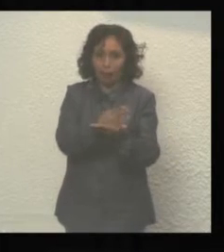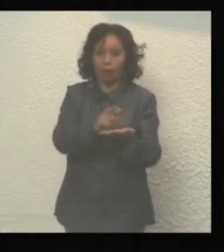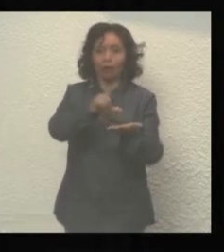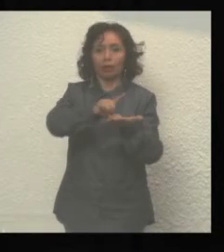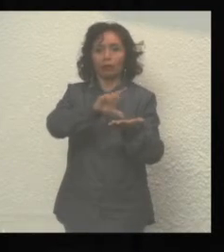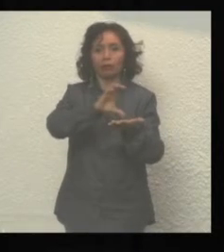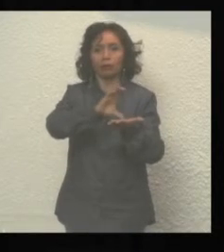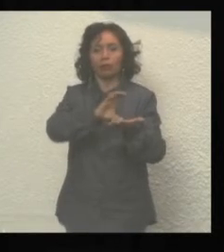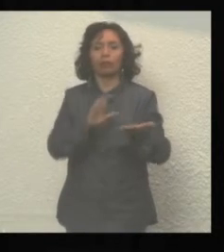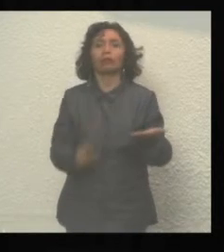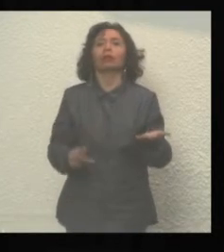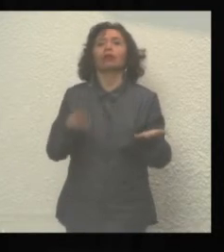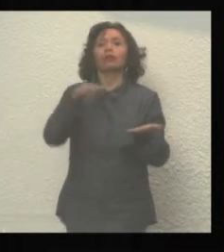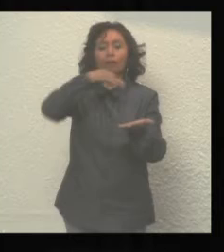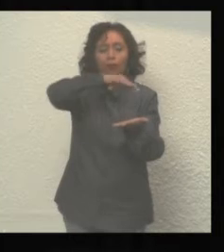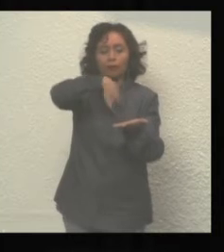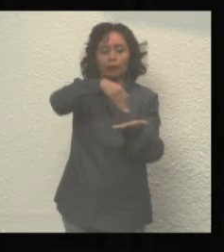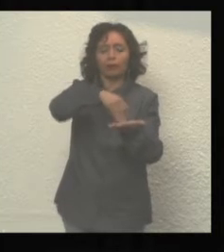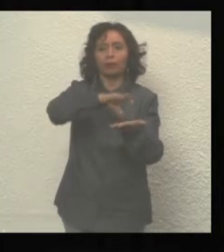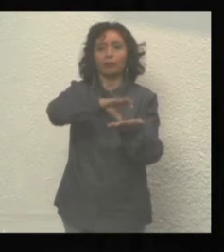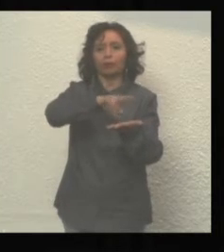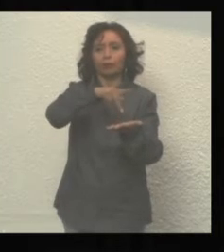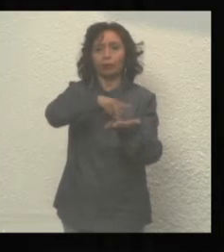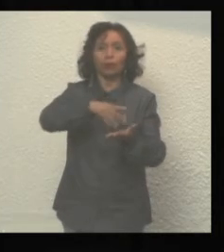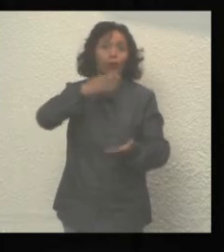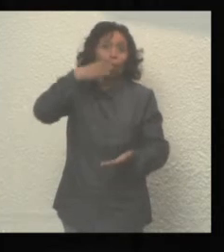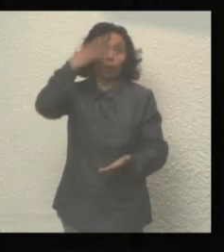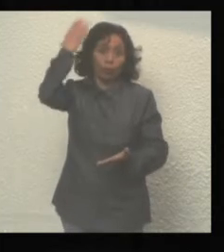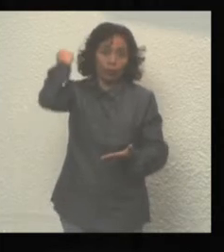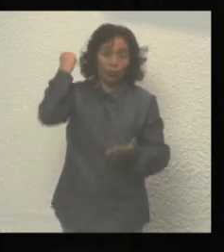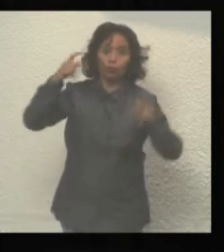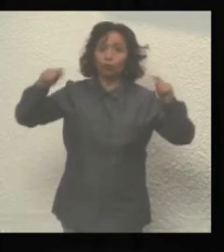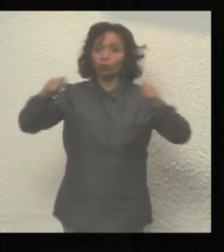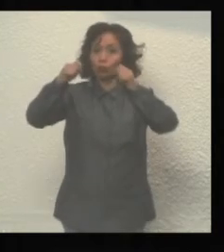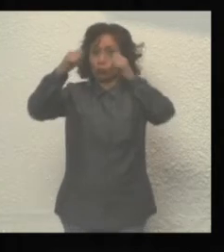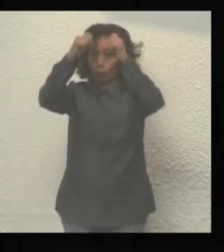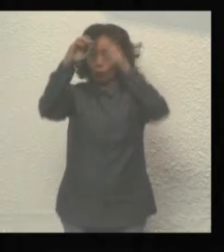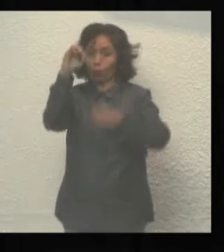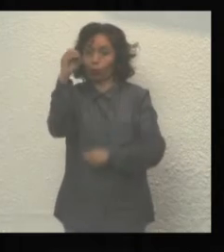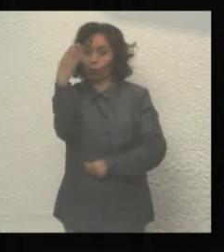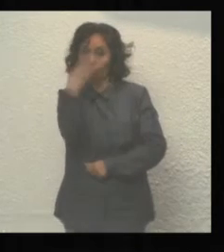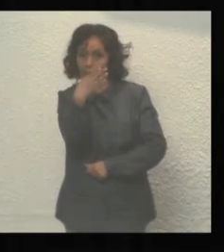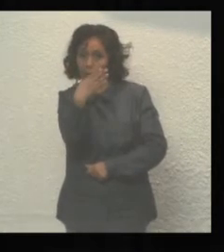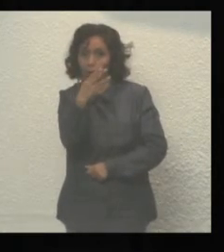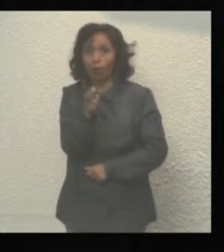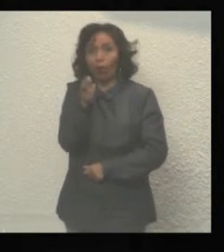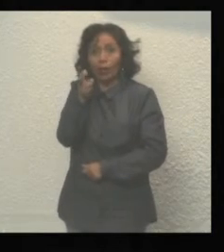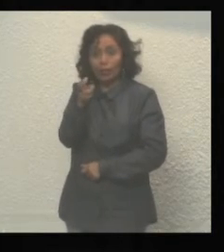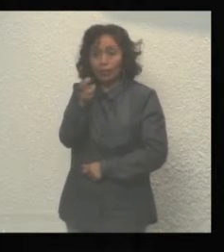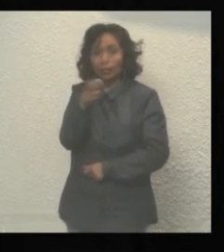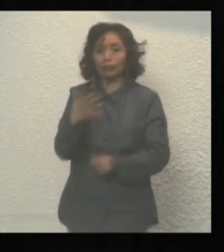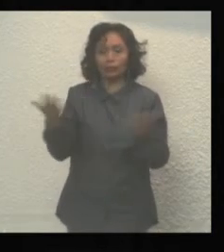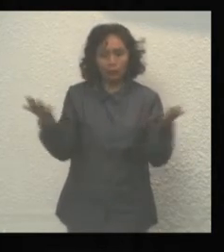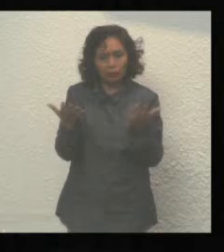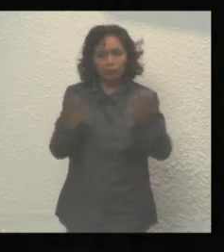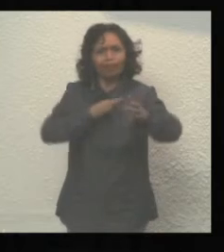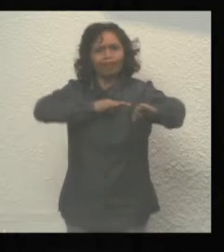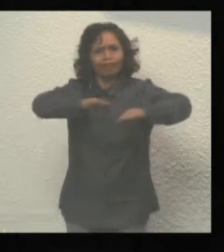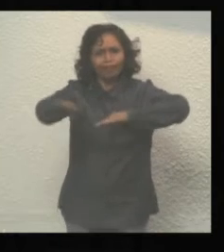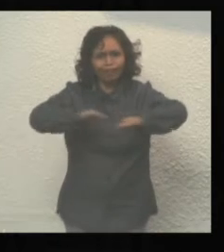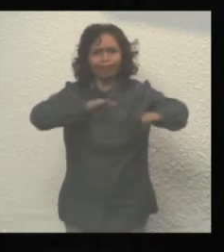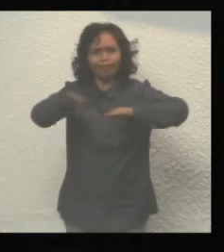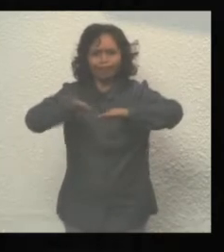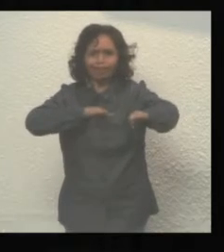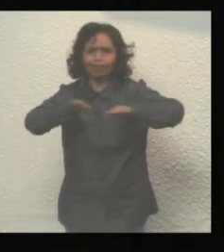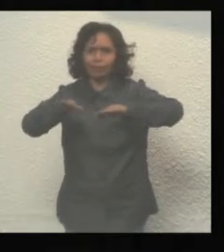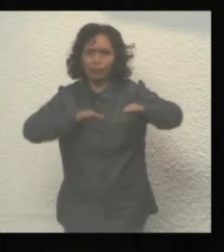Felipe Carrillo Puerto, José María Morelos, Tulum y Otompe Blanco, tienen obras que incluyen la construcción de